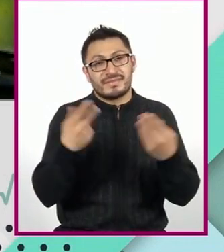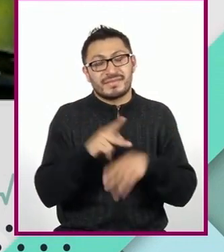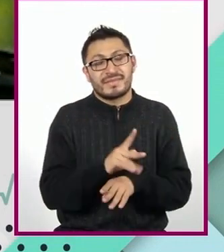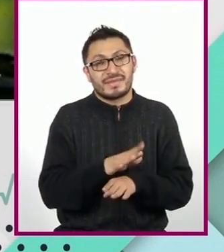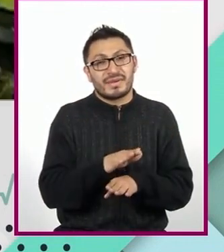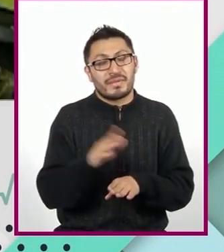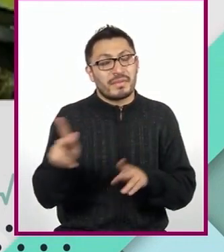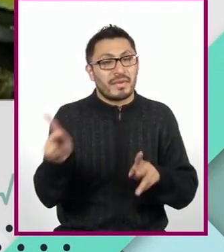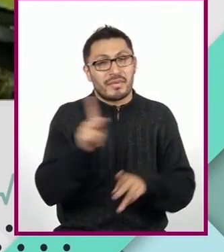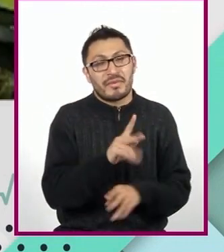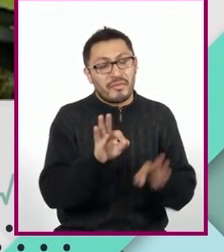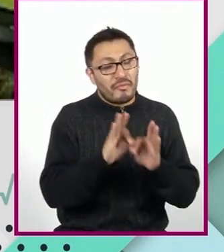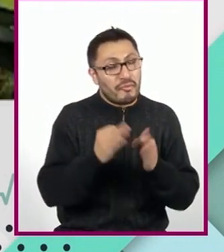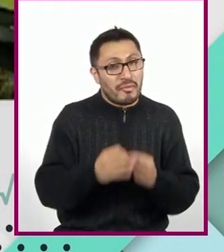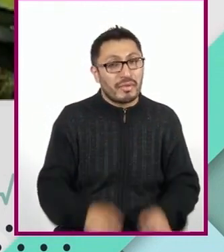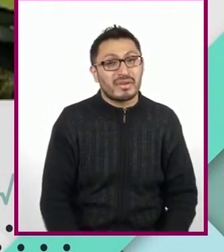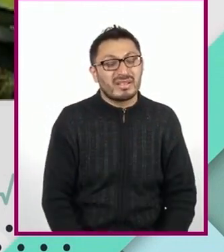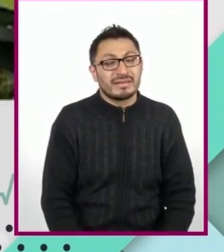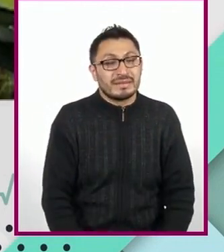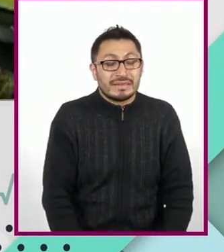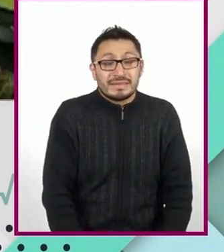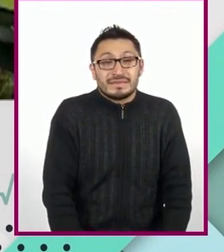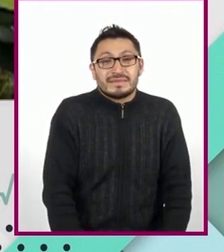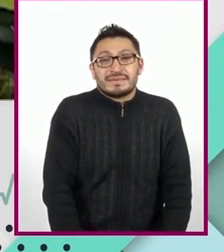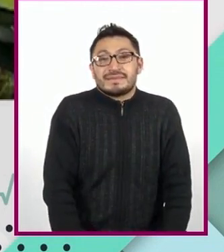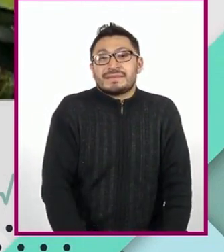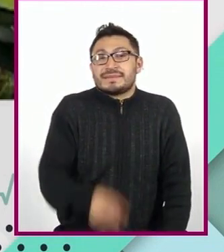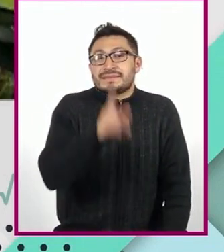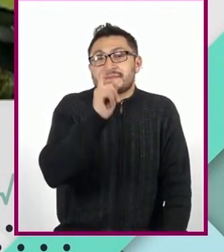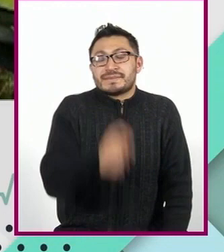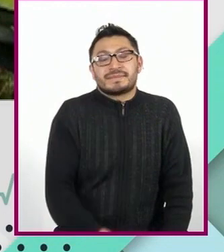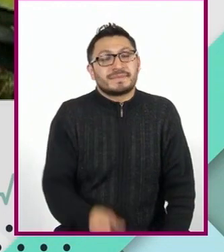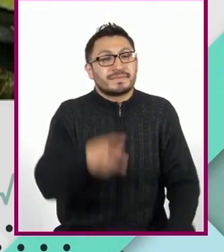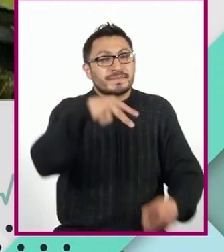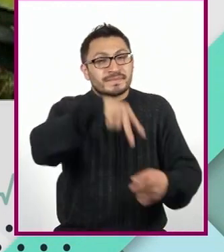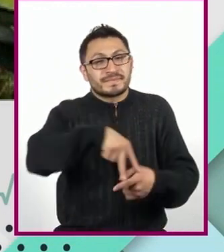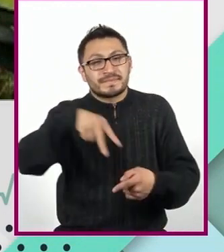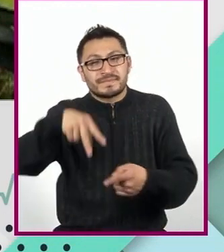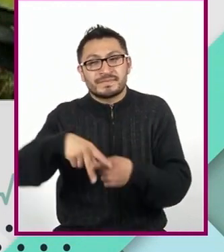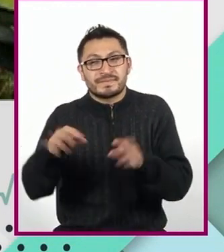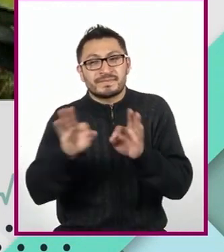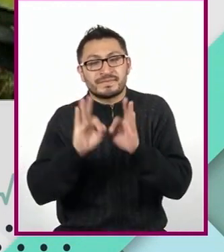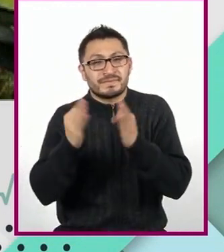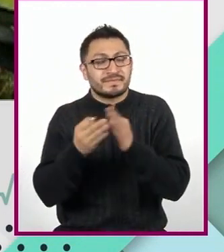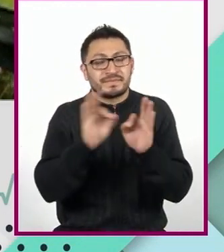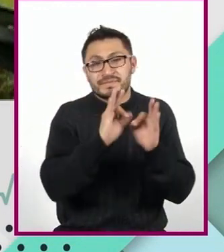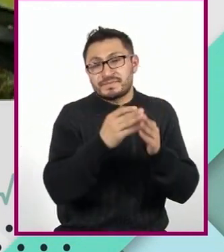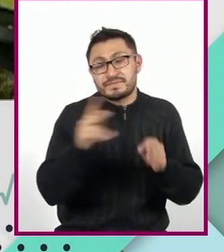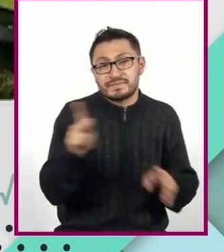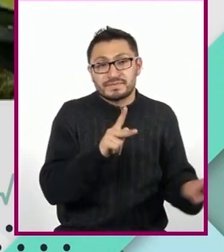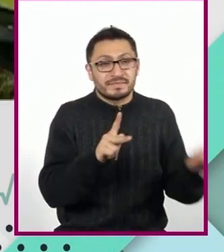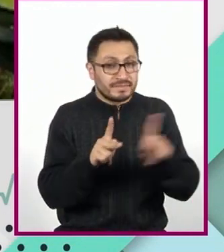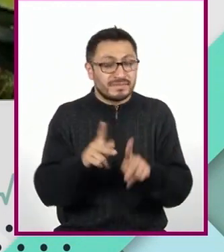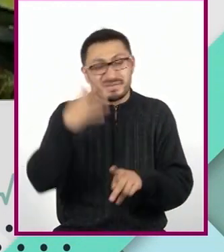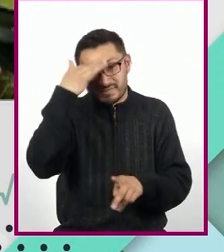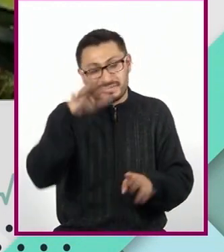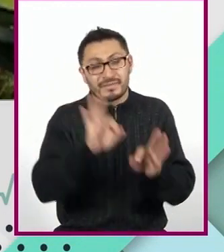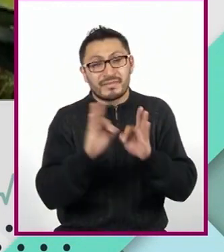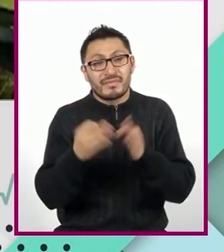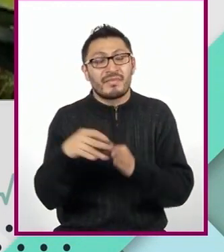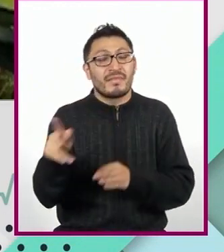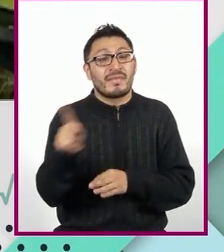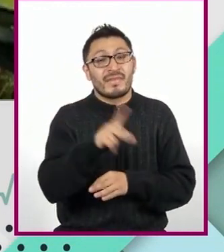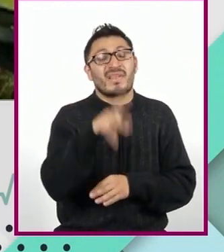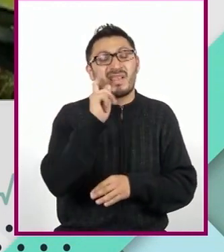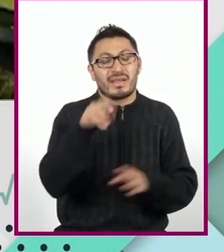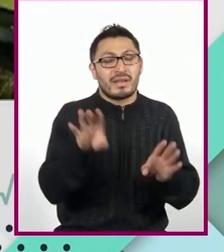semejantes. En específico, hablaremos de los triángulos semejantes. Sabemos que las figuras semejantes